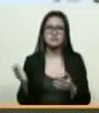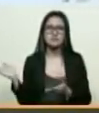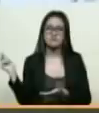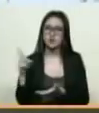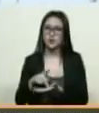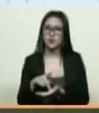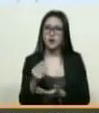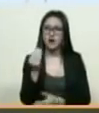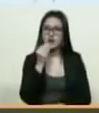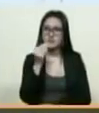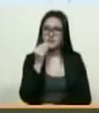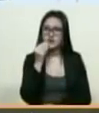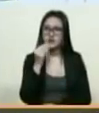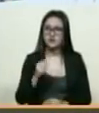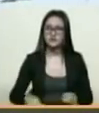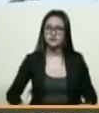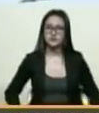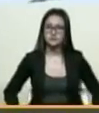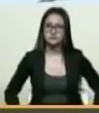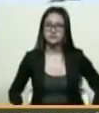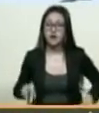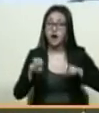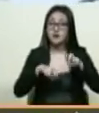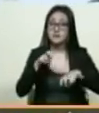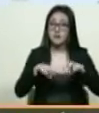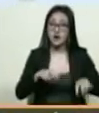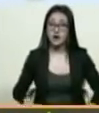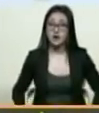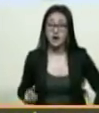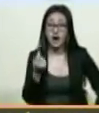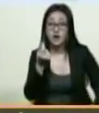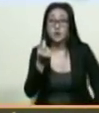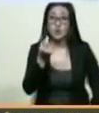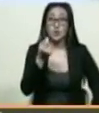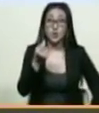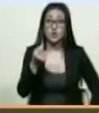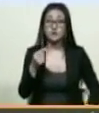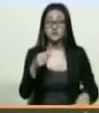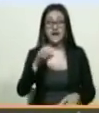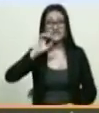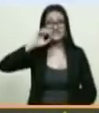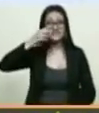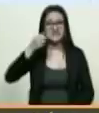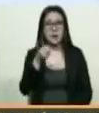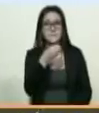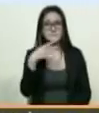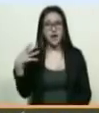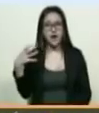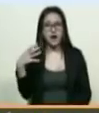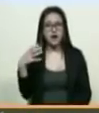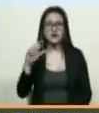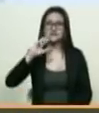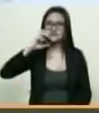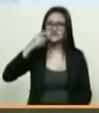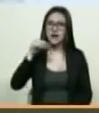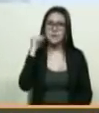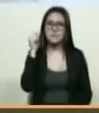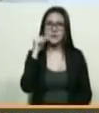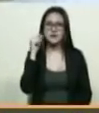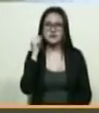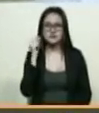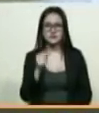para los alimentos balanceados para los animales, arroz, maíz blanco, maíz amarillo, etcétera,